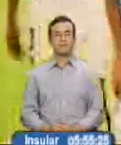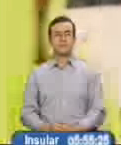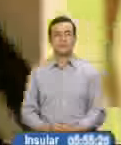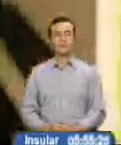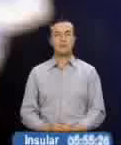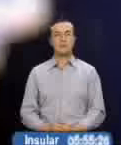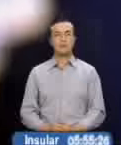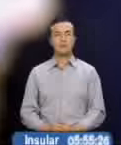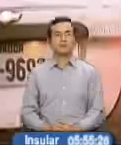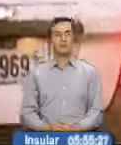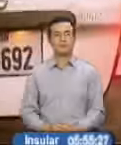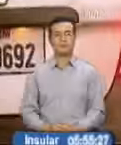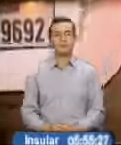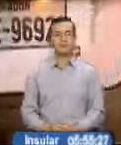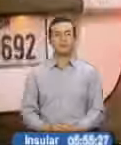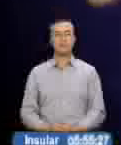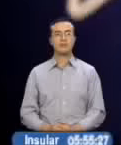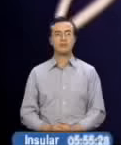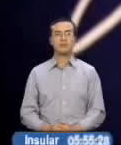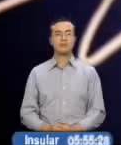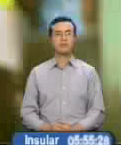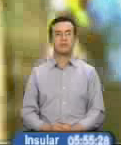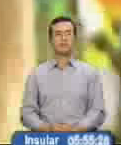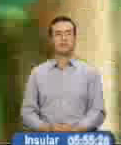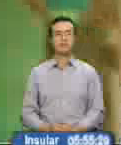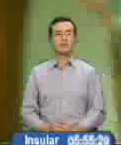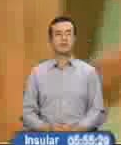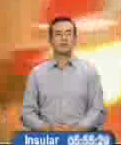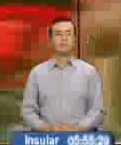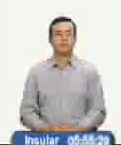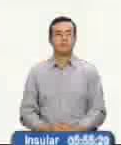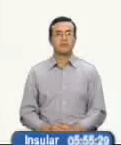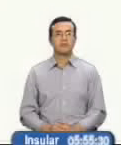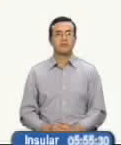Activamente Boca se queda, sacala, no me van a enfermar.